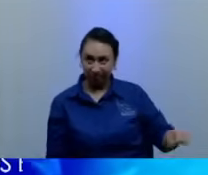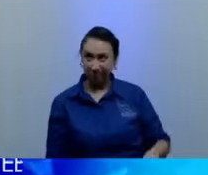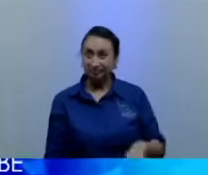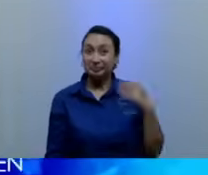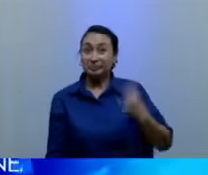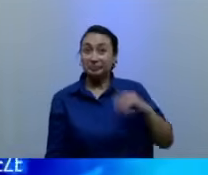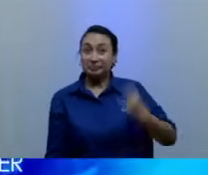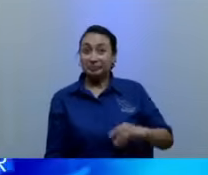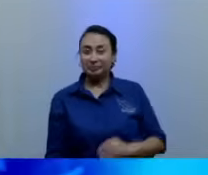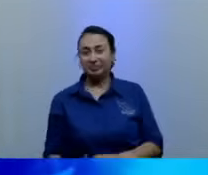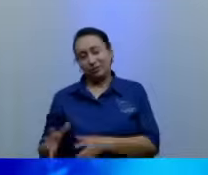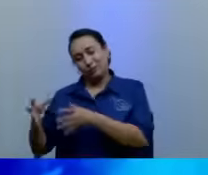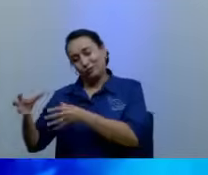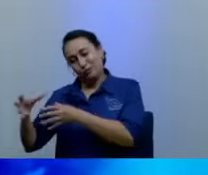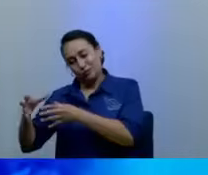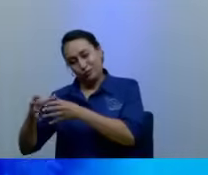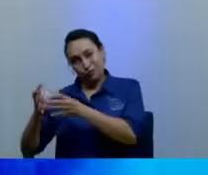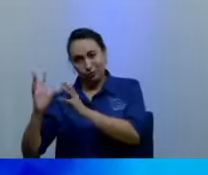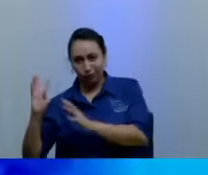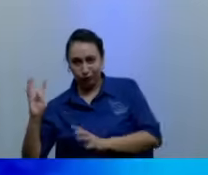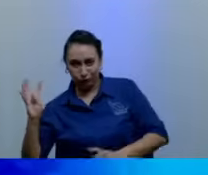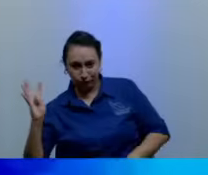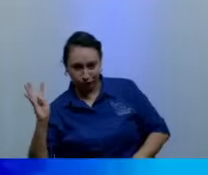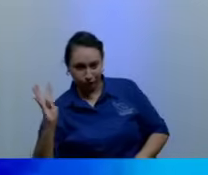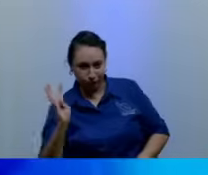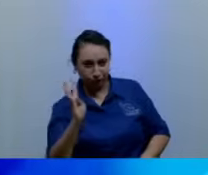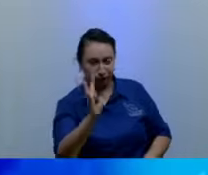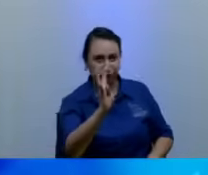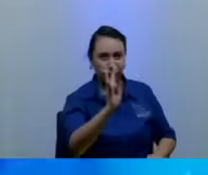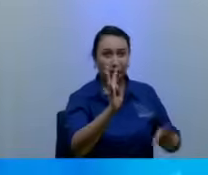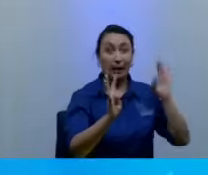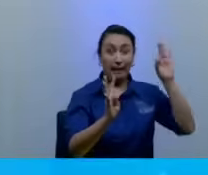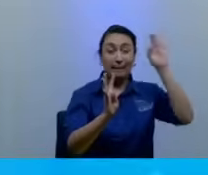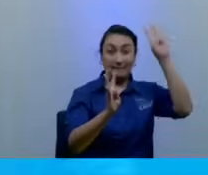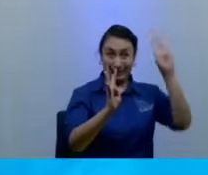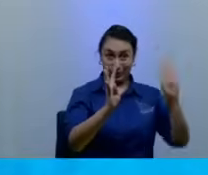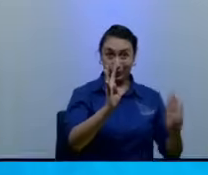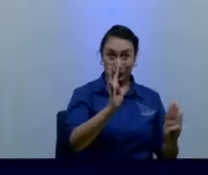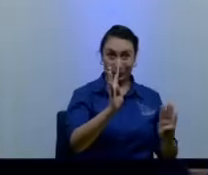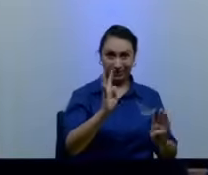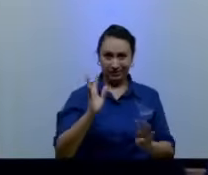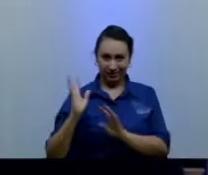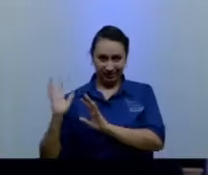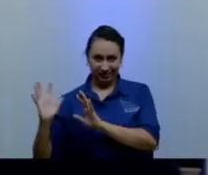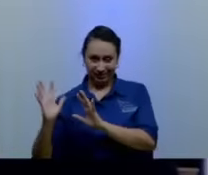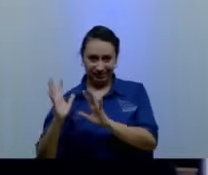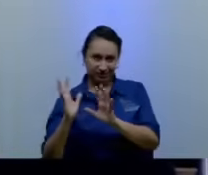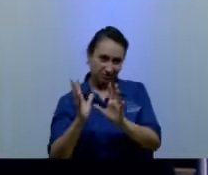Se fueron esos hermanos. Pastores. Eran pastores del ministerio.